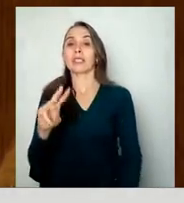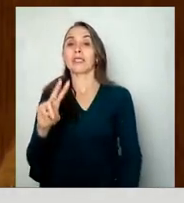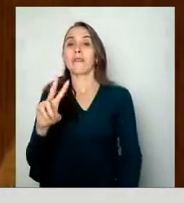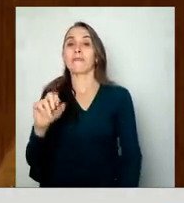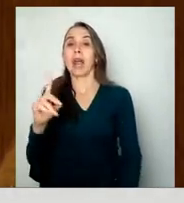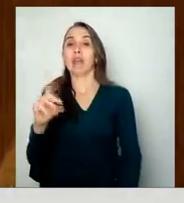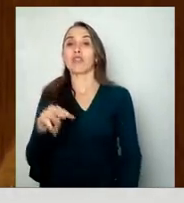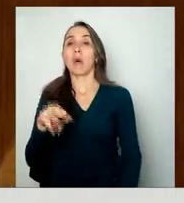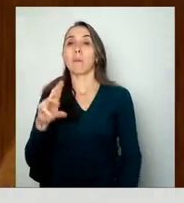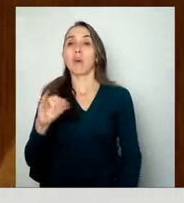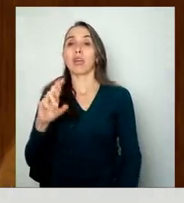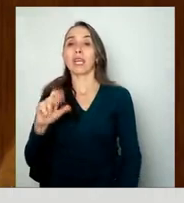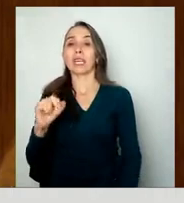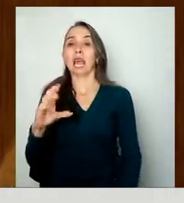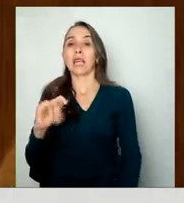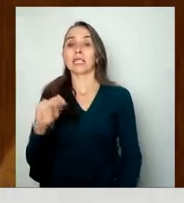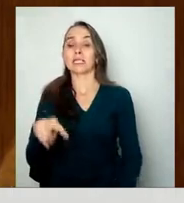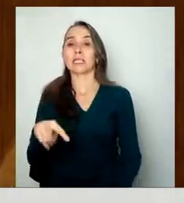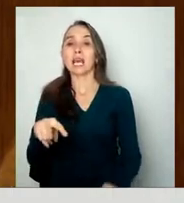Don Cristian